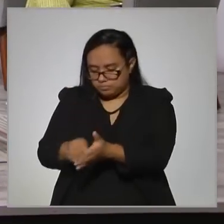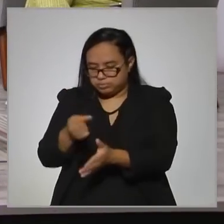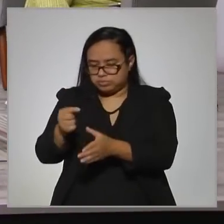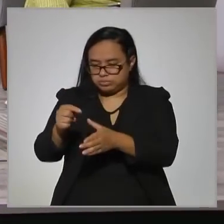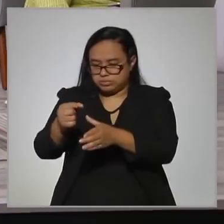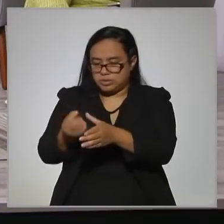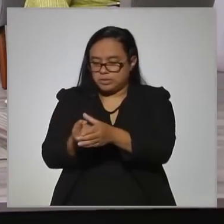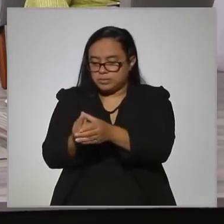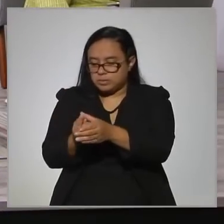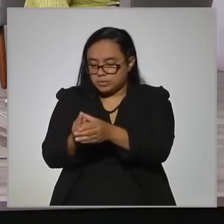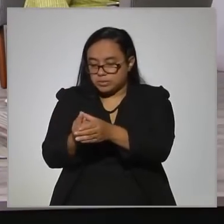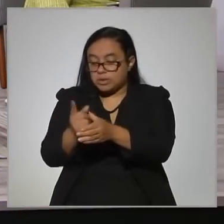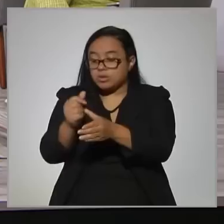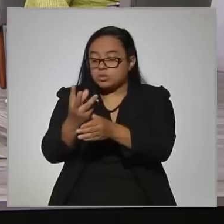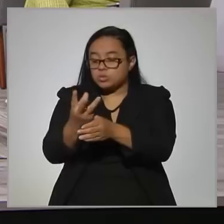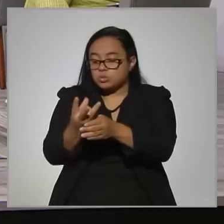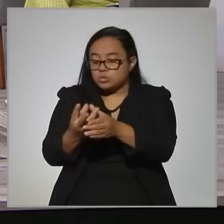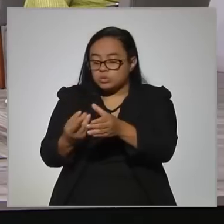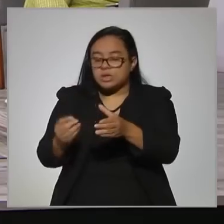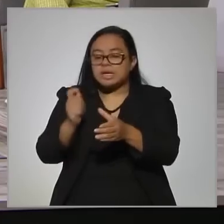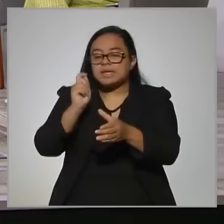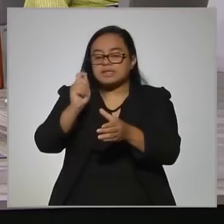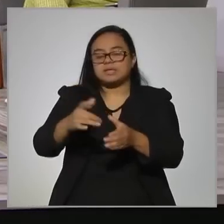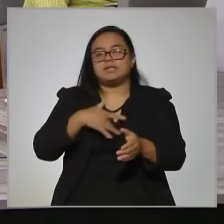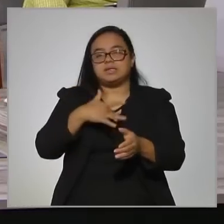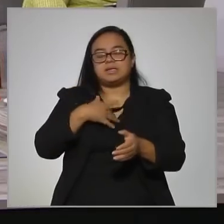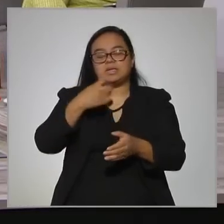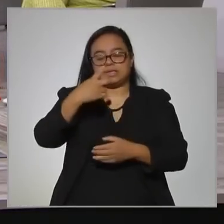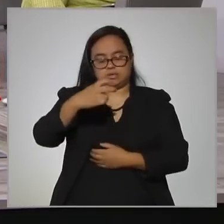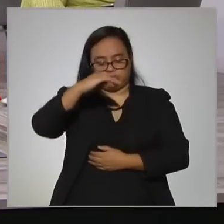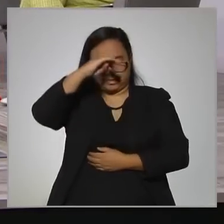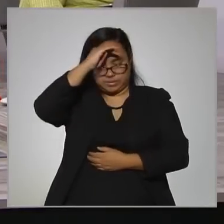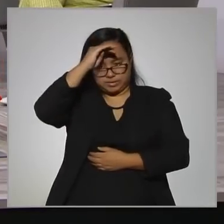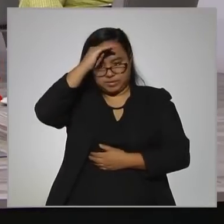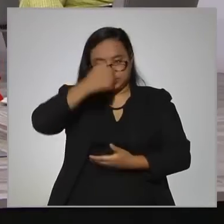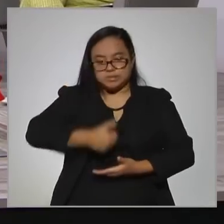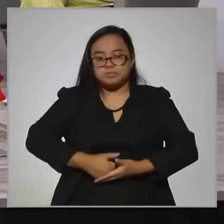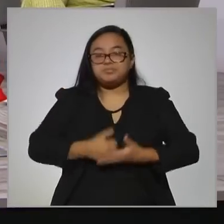apaga, etcétera? Y yo creo que eso nos puede ayudar un poco a ese